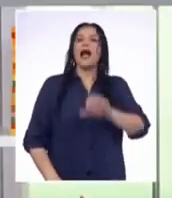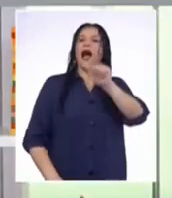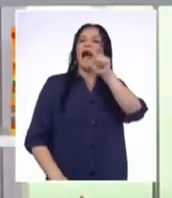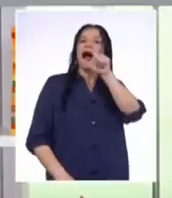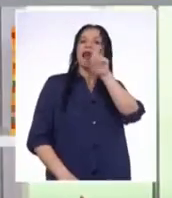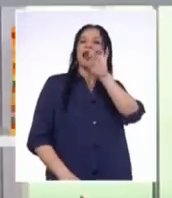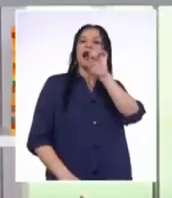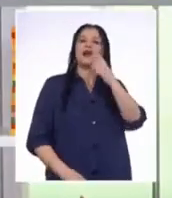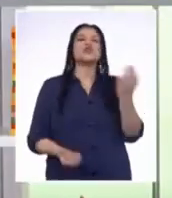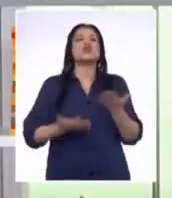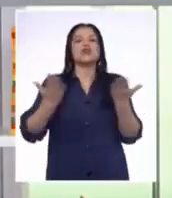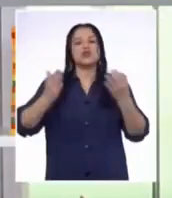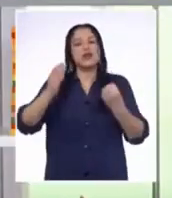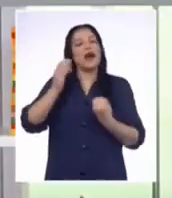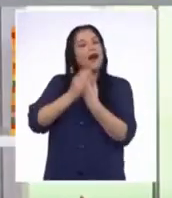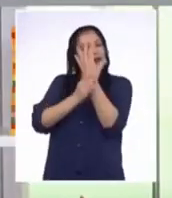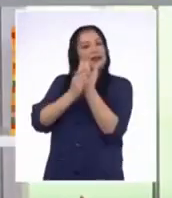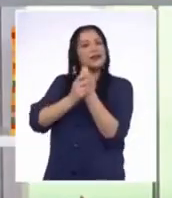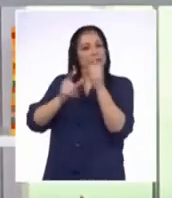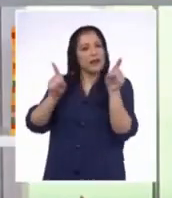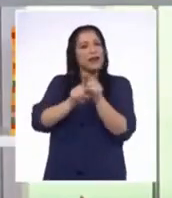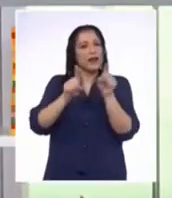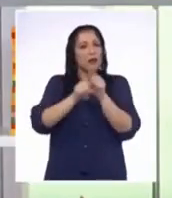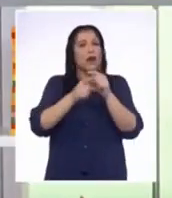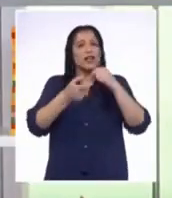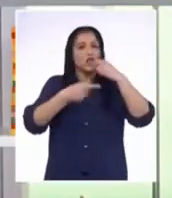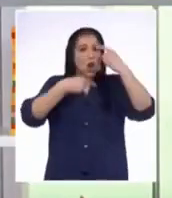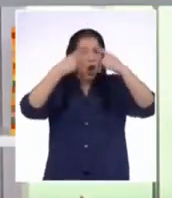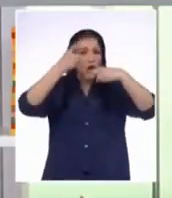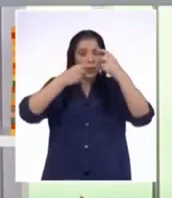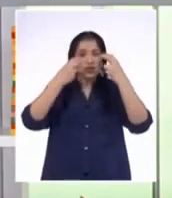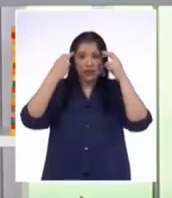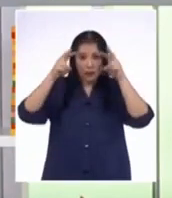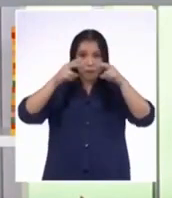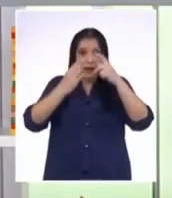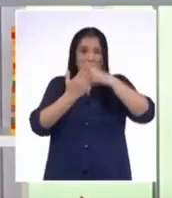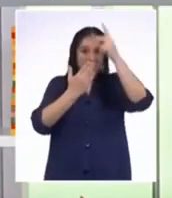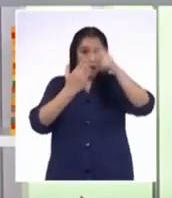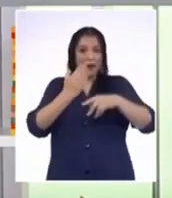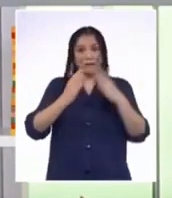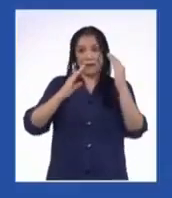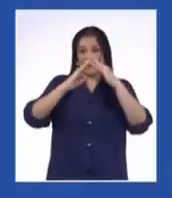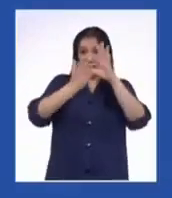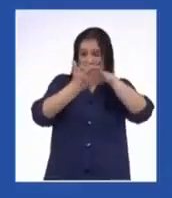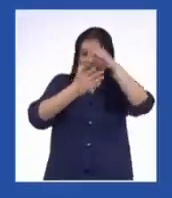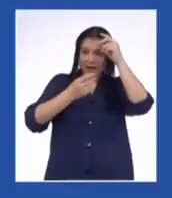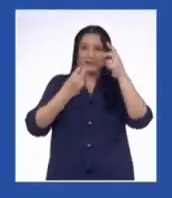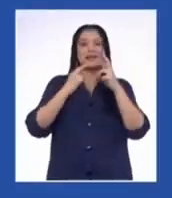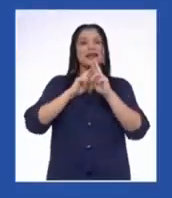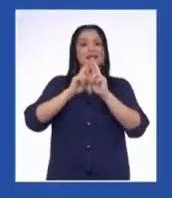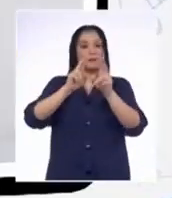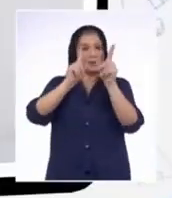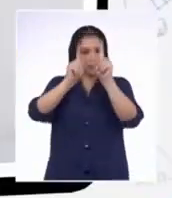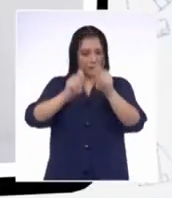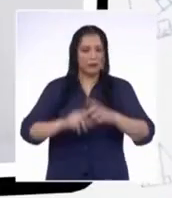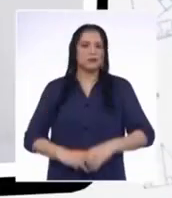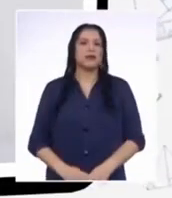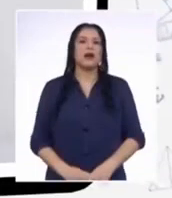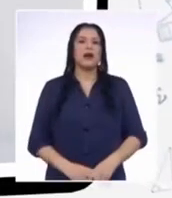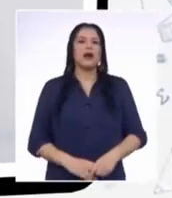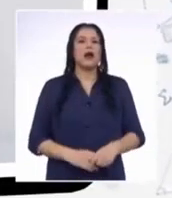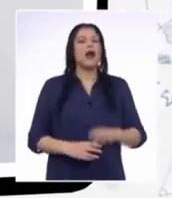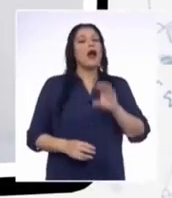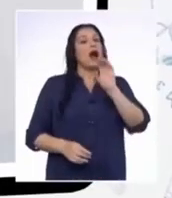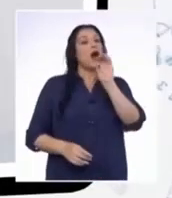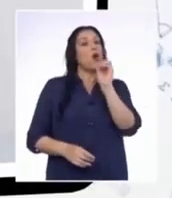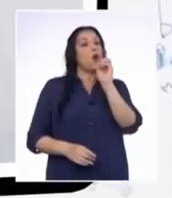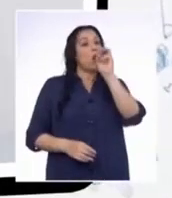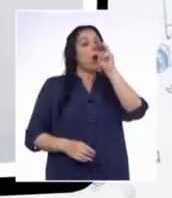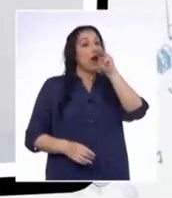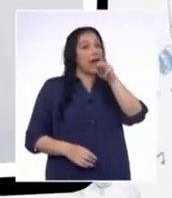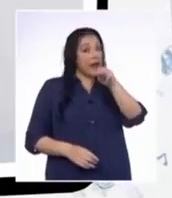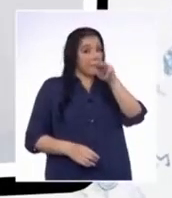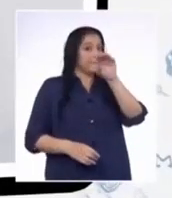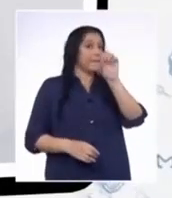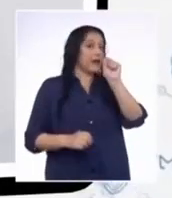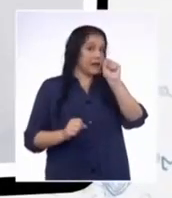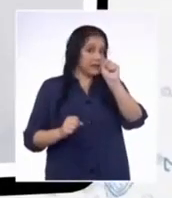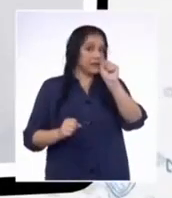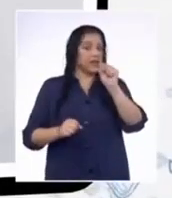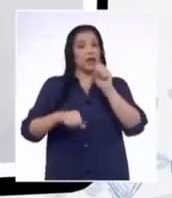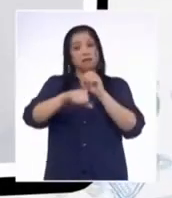Alejandro de Arequipa, que también sigue la programación de Aprendo en Casa, nos responde. La Organización Mundial de la